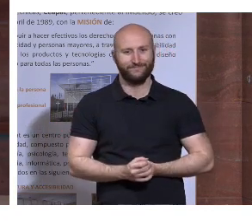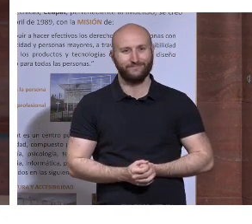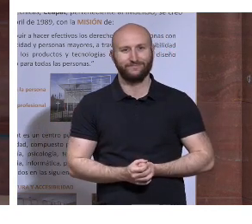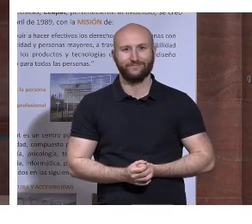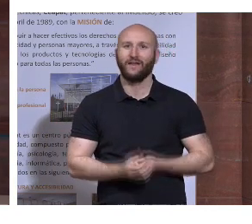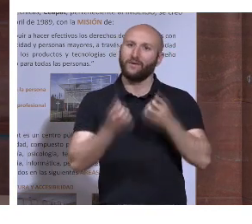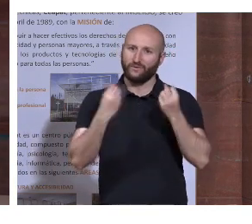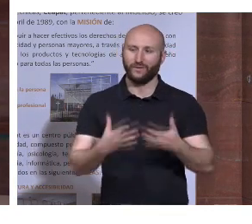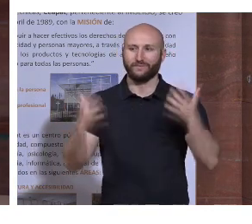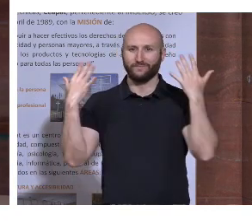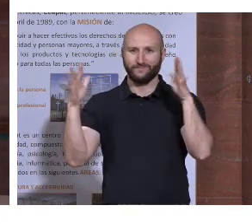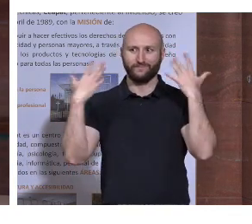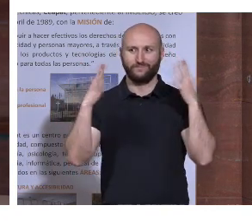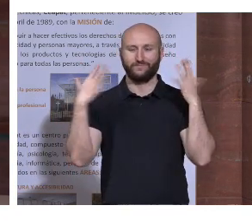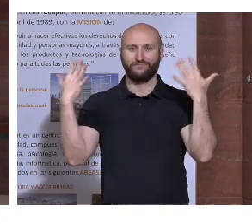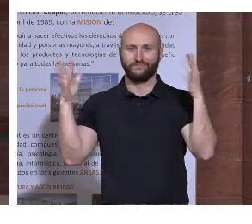Venga, contará.